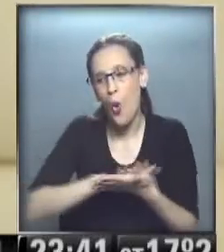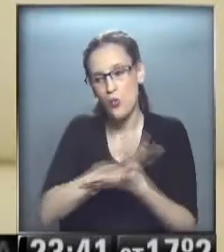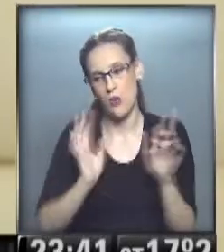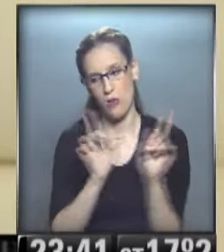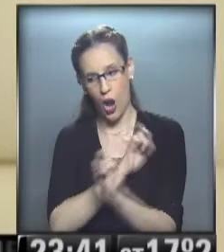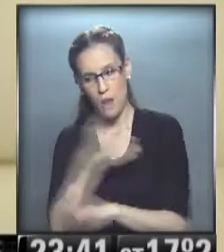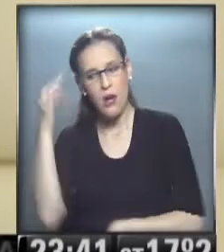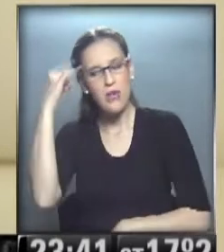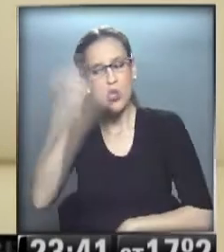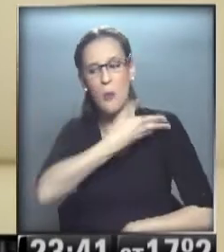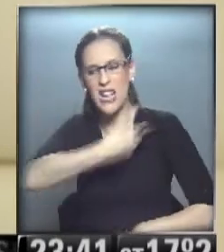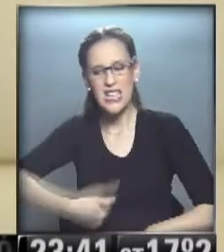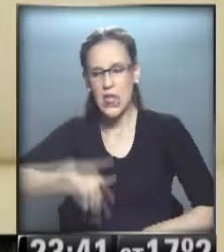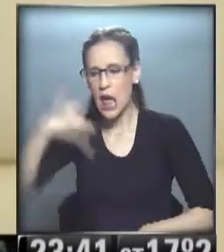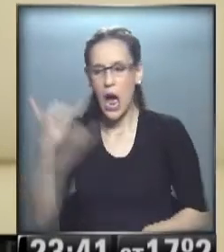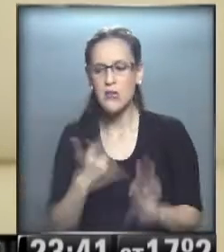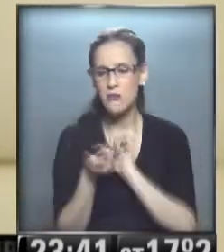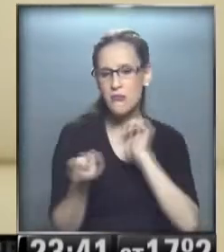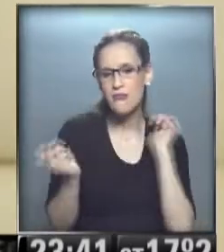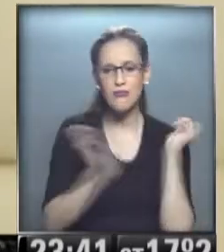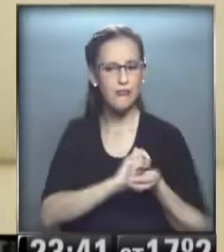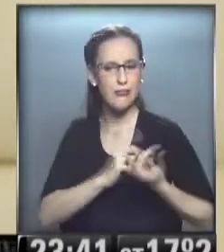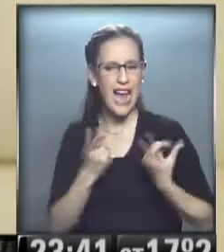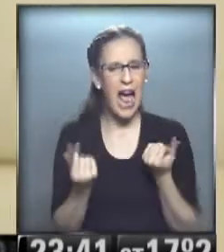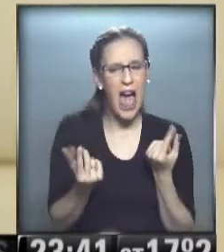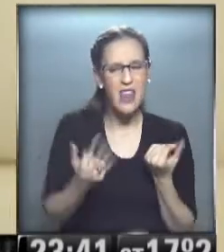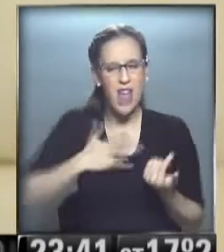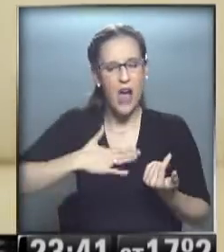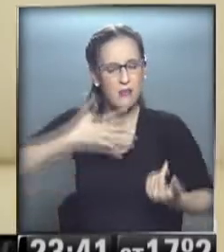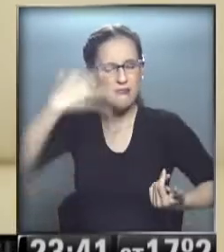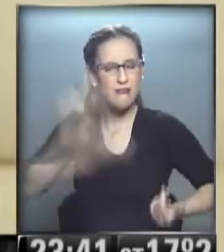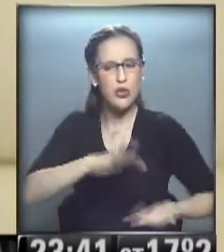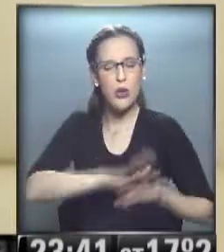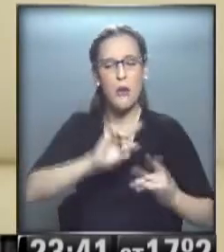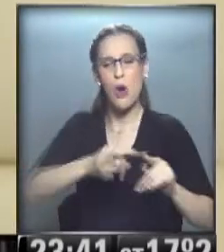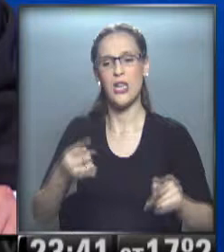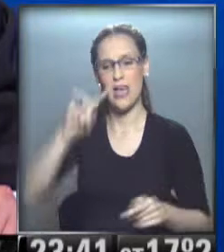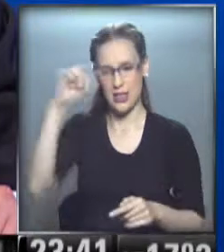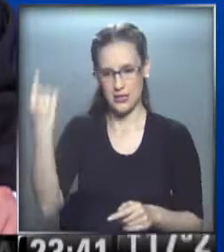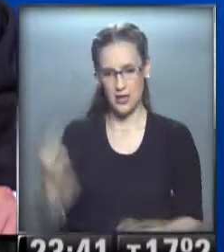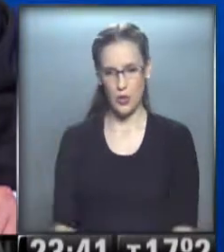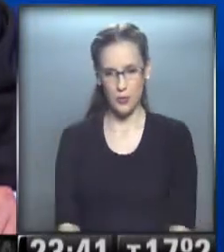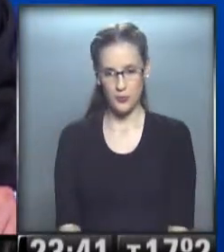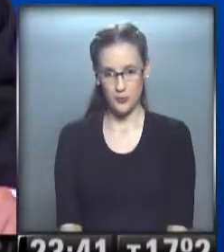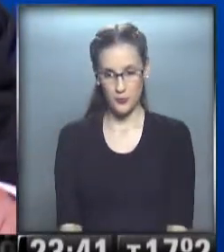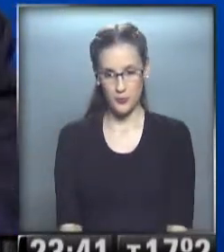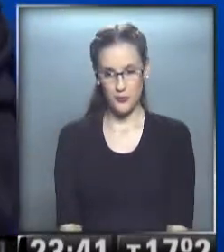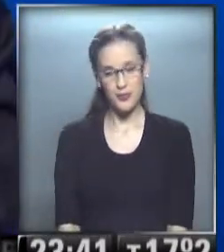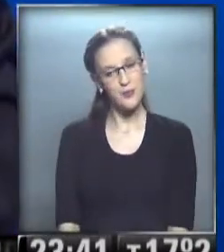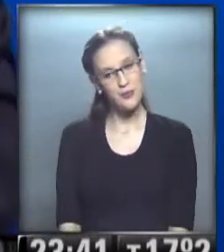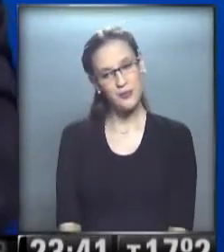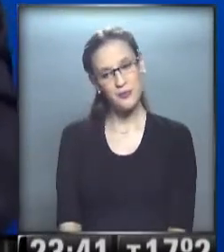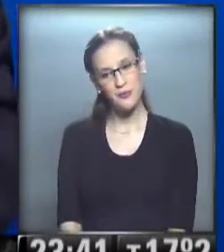presidenta ha dado un salto de calidad importante en términos de configuración de política de Estado. Después